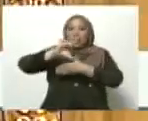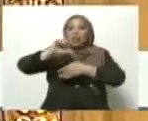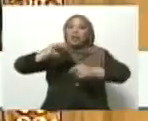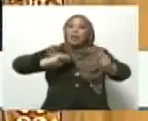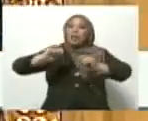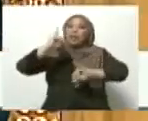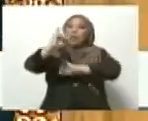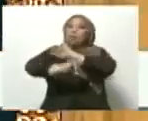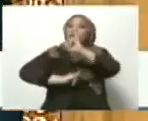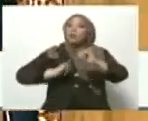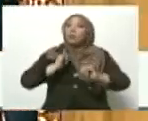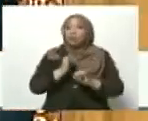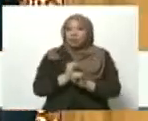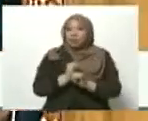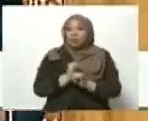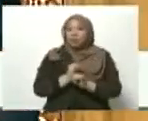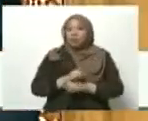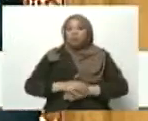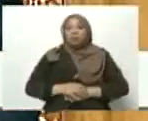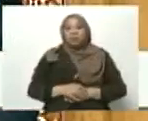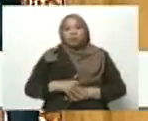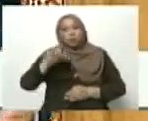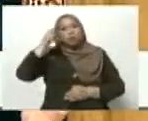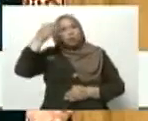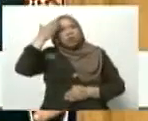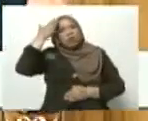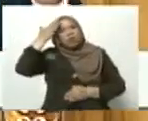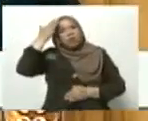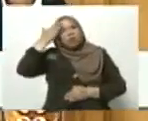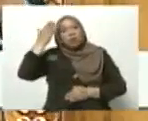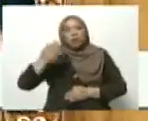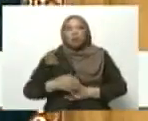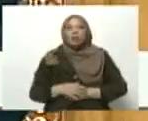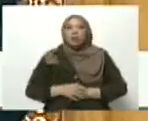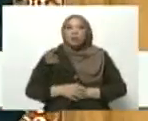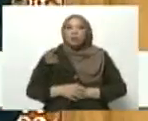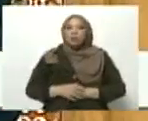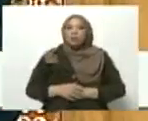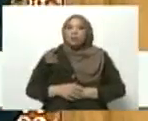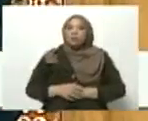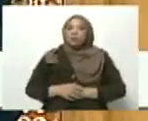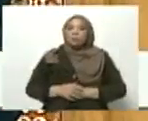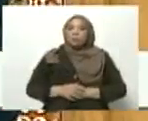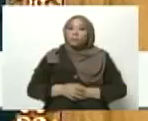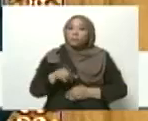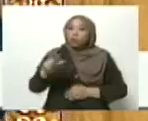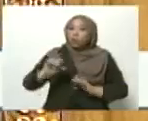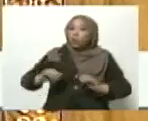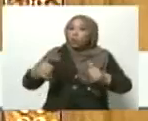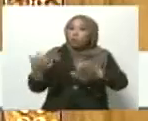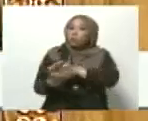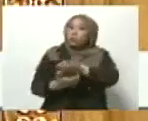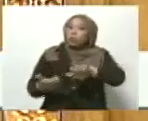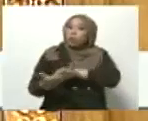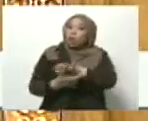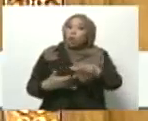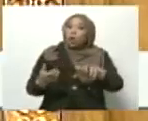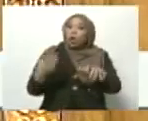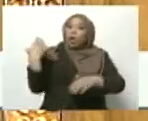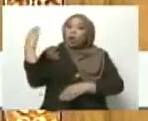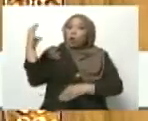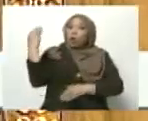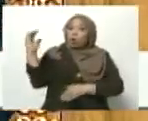incluso, para que tengan, todos recordemos, por eso lo sabemos todos, cuando ocurrió el problema del choque en Cúcuta, en la